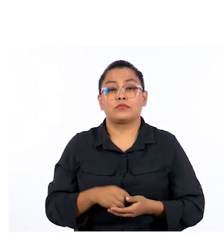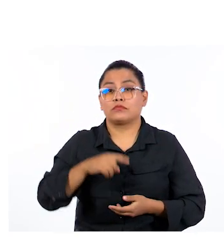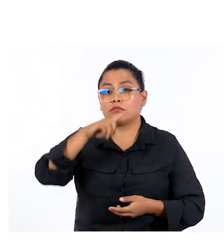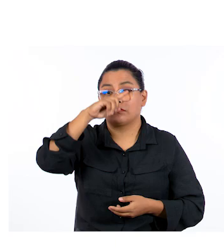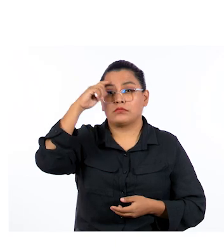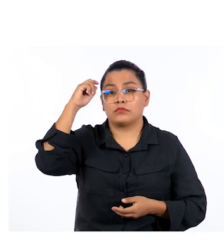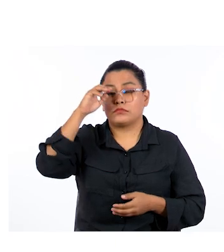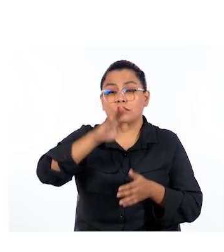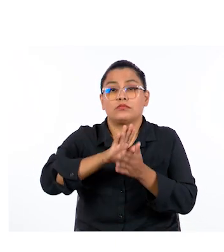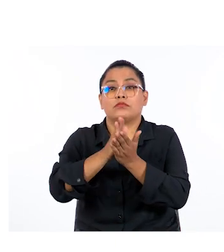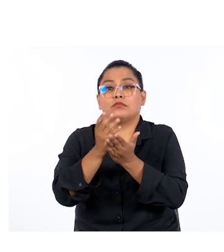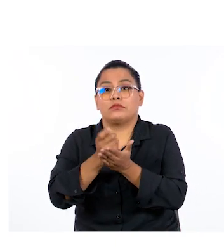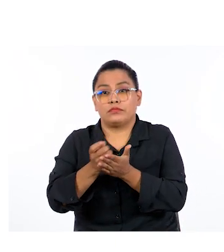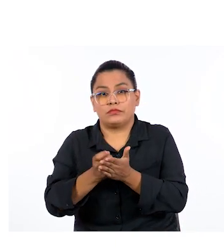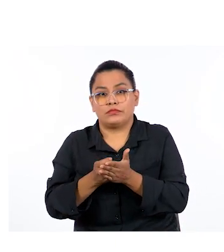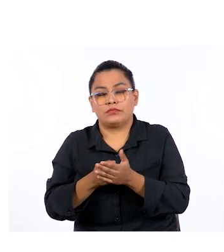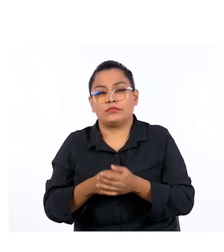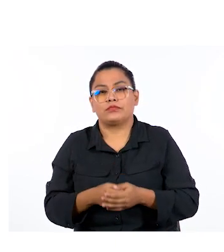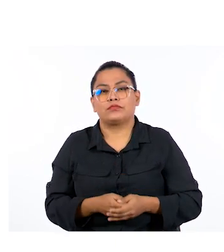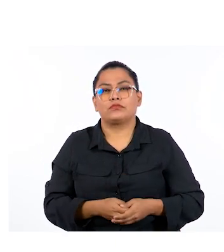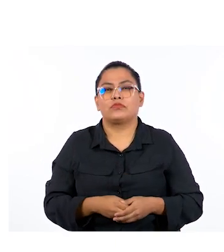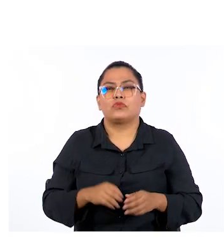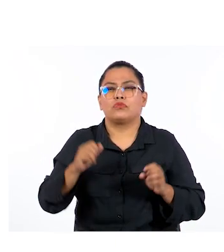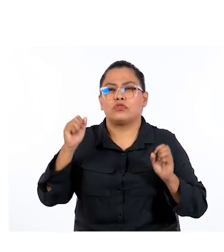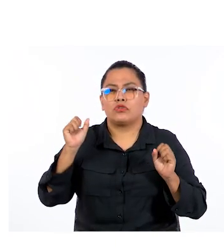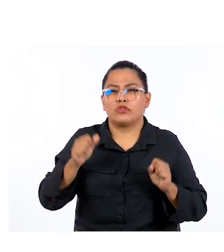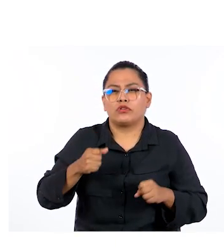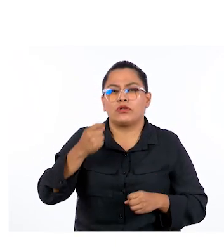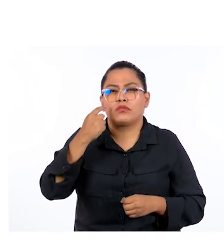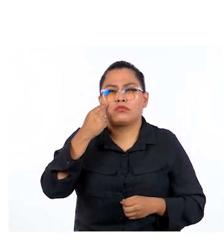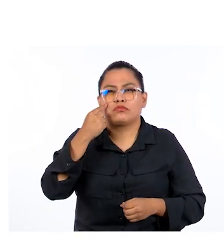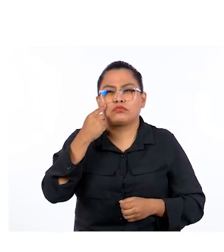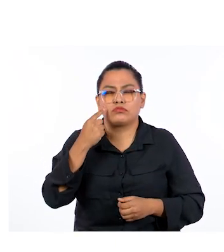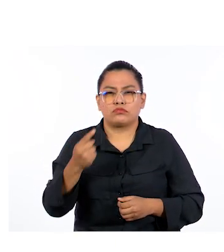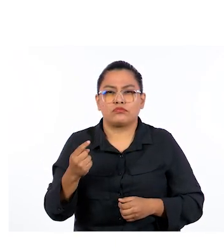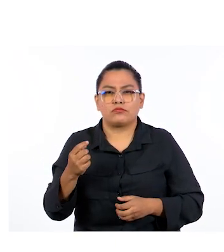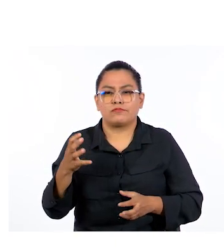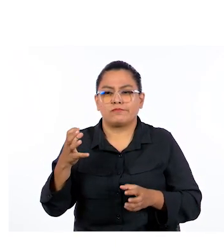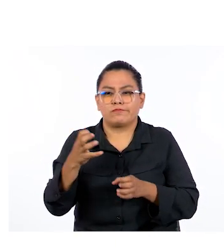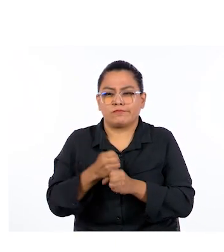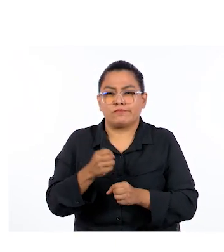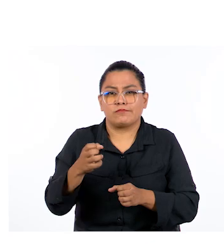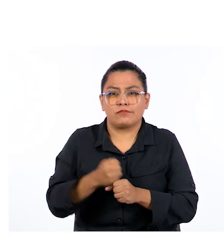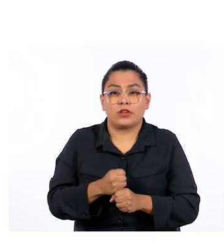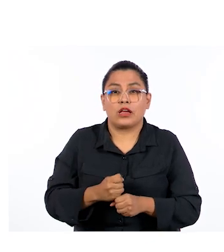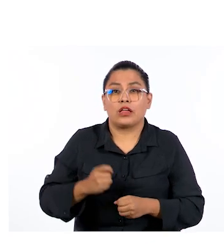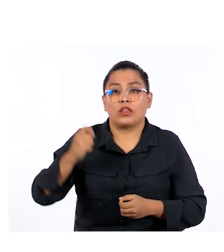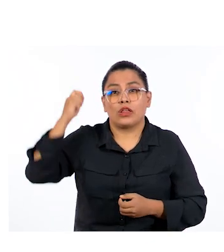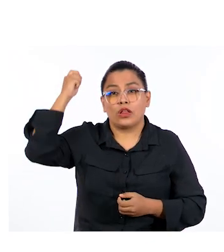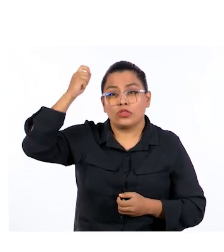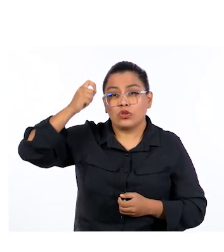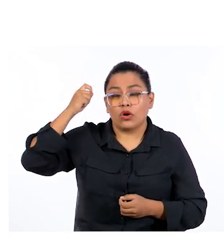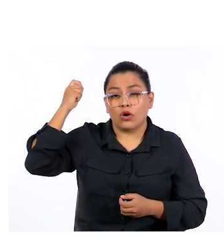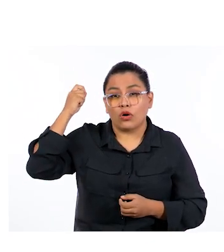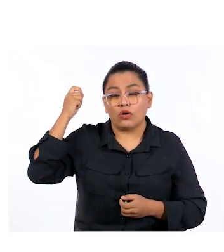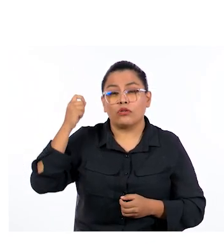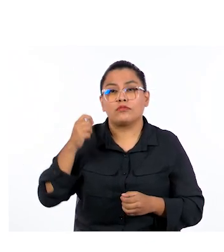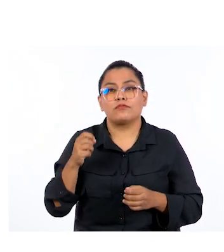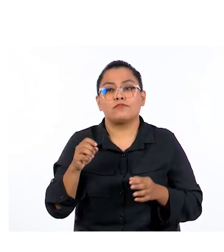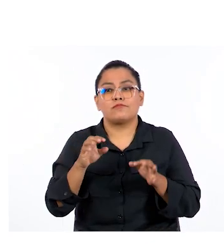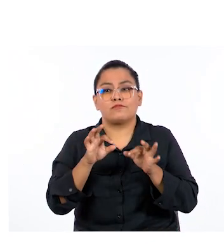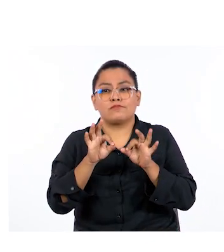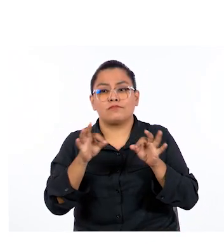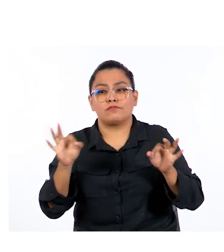de texto. Aquí podemos encontrar extractos o resúmenes de teorías y enlaces hacia lecturas